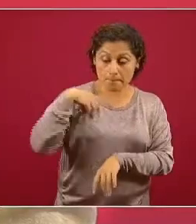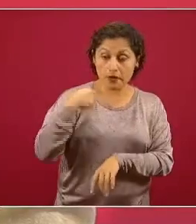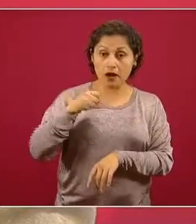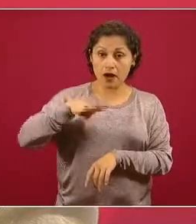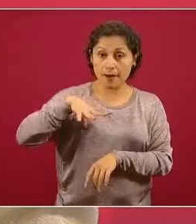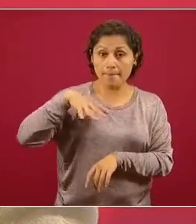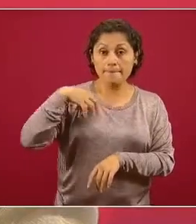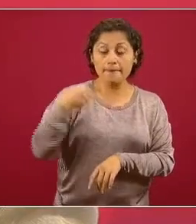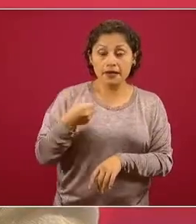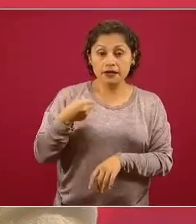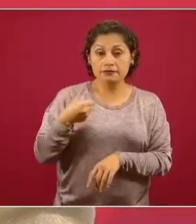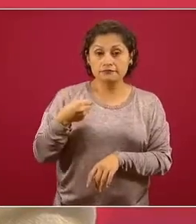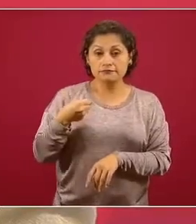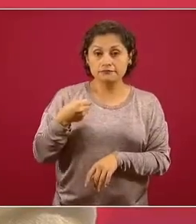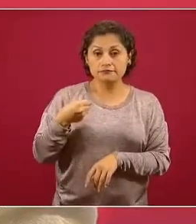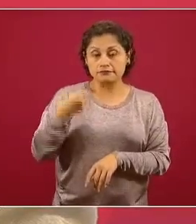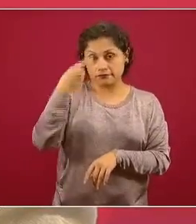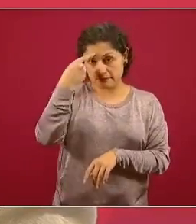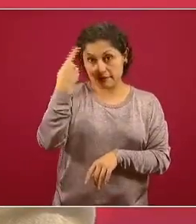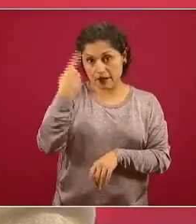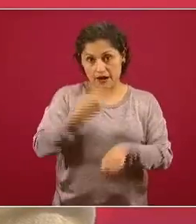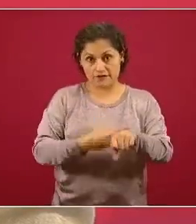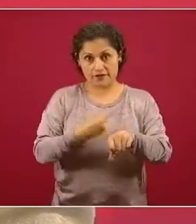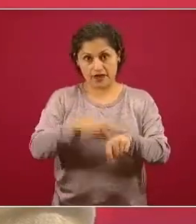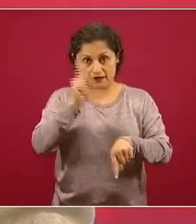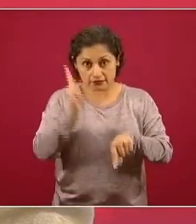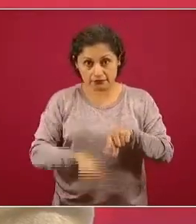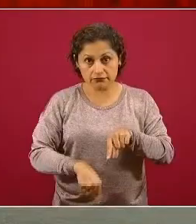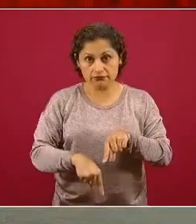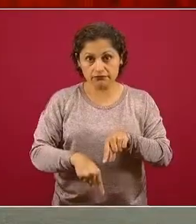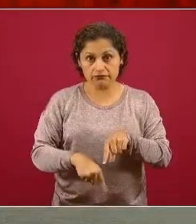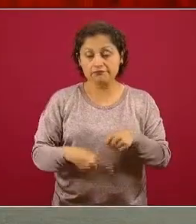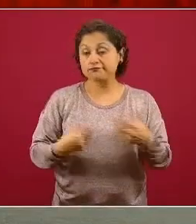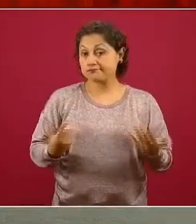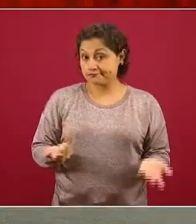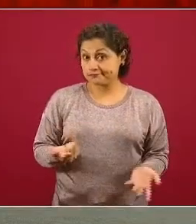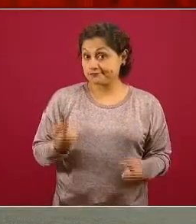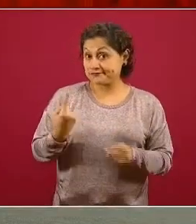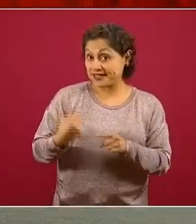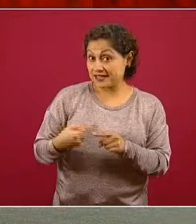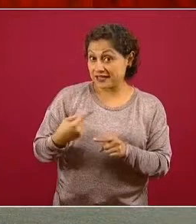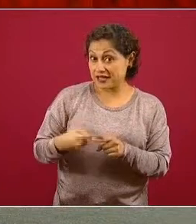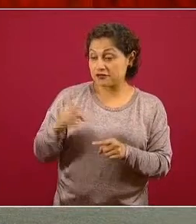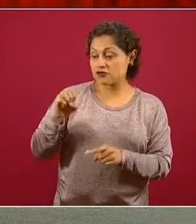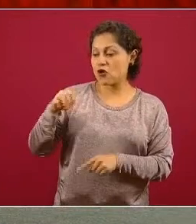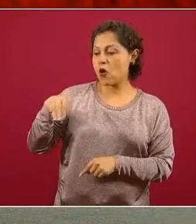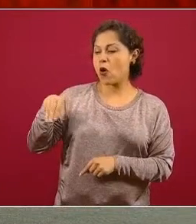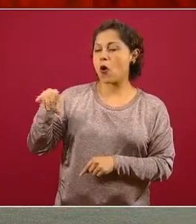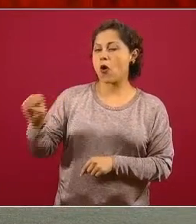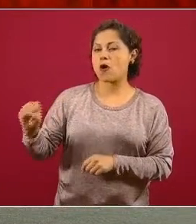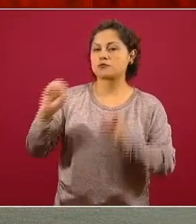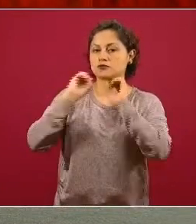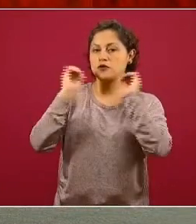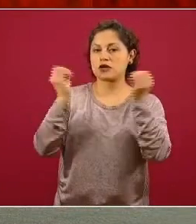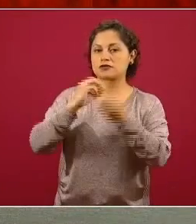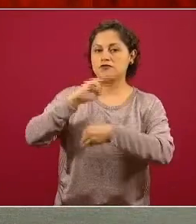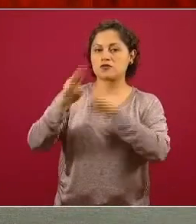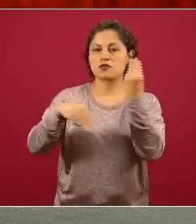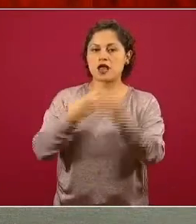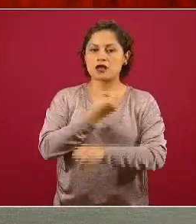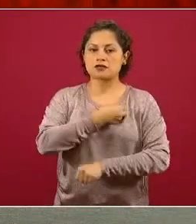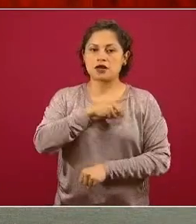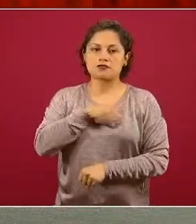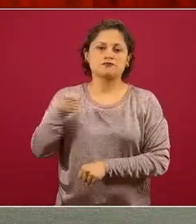para erradicar la viruela fue en mucho gracias a la Organización Mundial de la Salud. La viruela